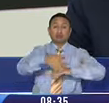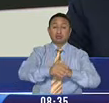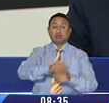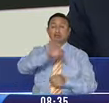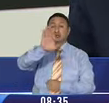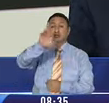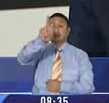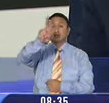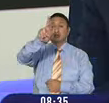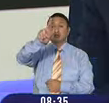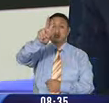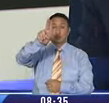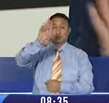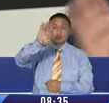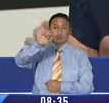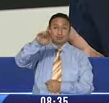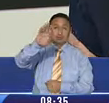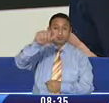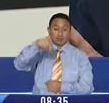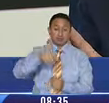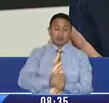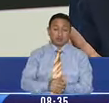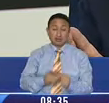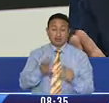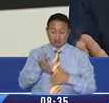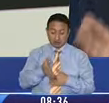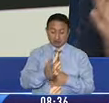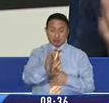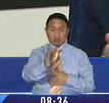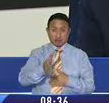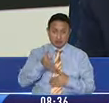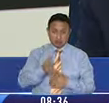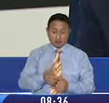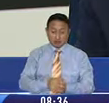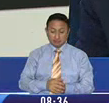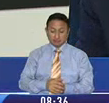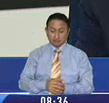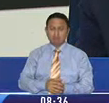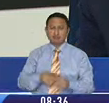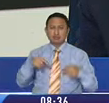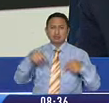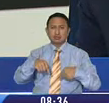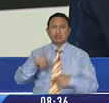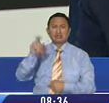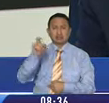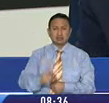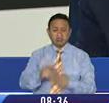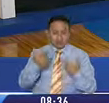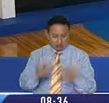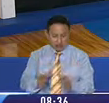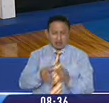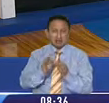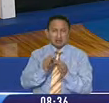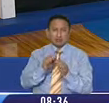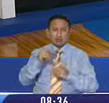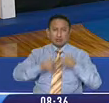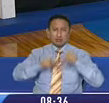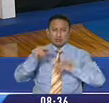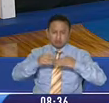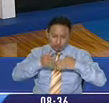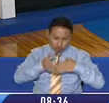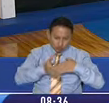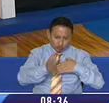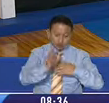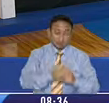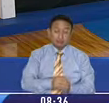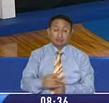Turubamba, que es la que va paralela a Maldonado y a la Simón Bolívar. Esta avenida Turubamba se la tiene que terminar, se la tiene que construir. Lo mismo